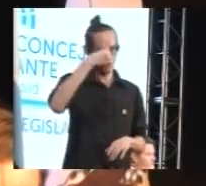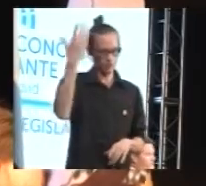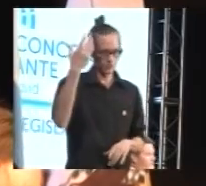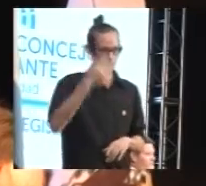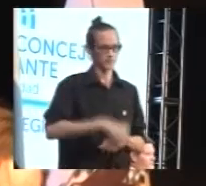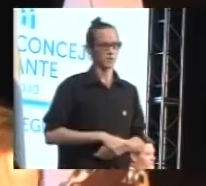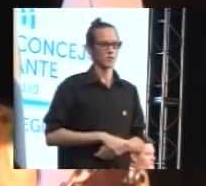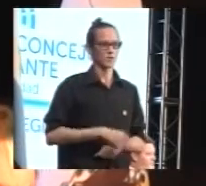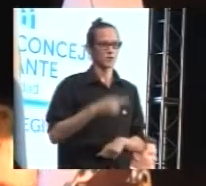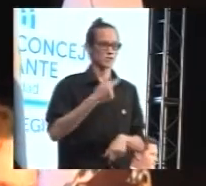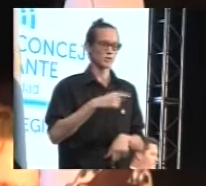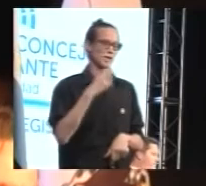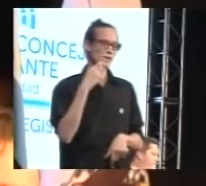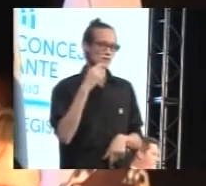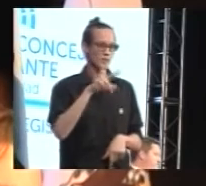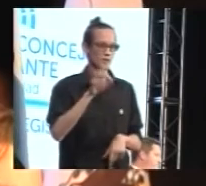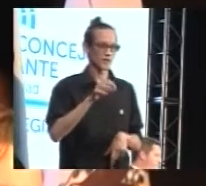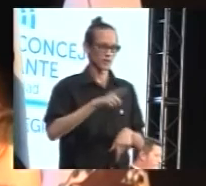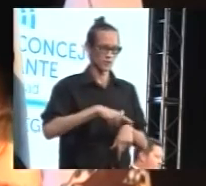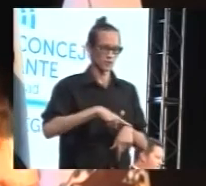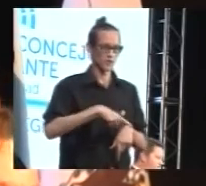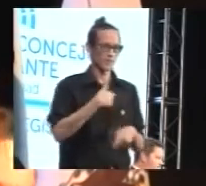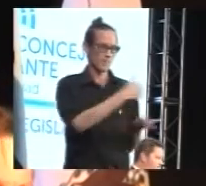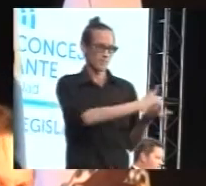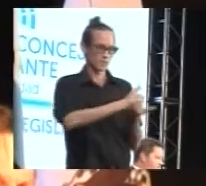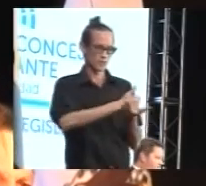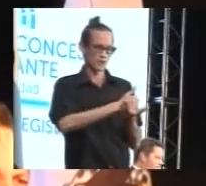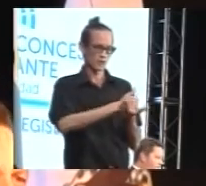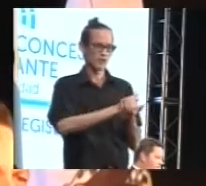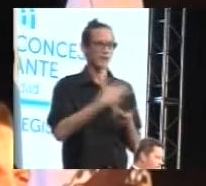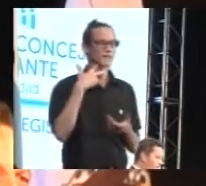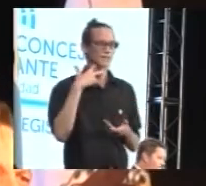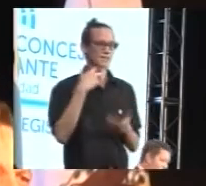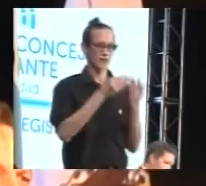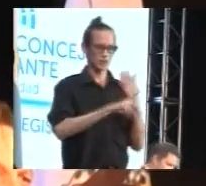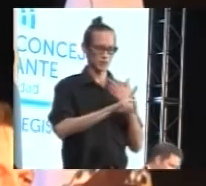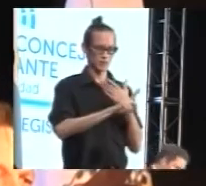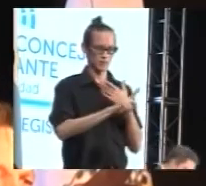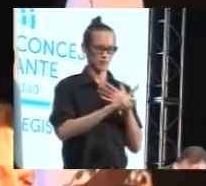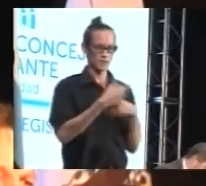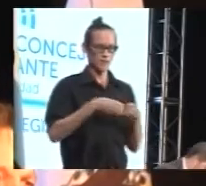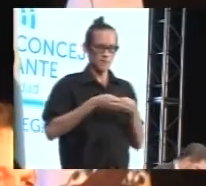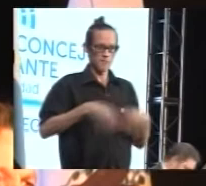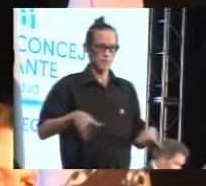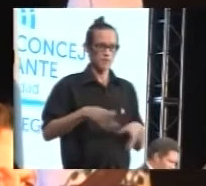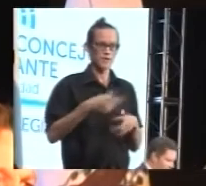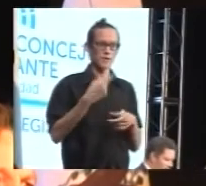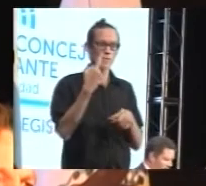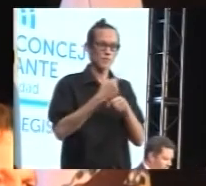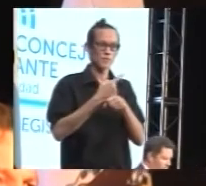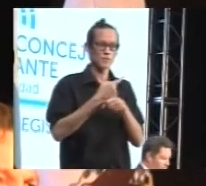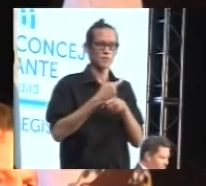las 19:30 horas, con la presencia de 13 señoras y señores concejales, se da inicio a la primera sesión ordinaria correspondiente